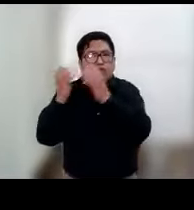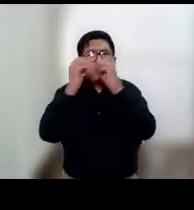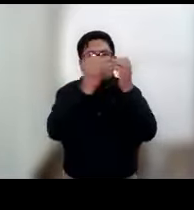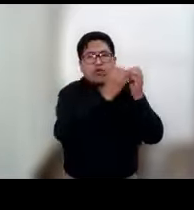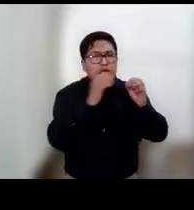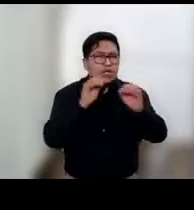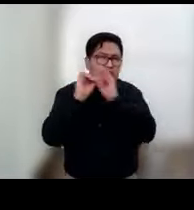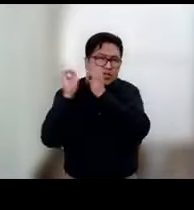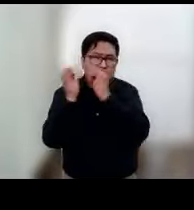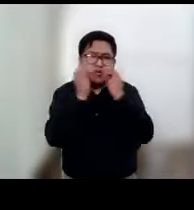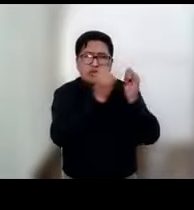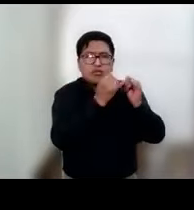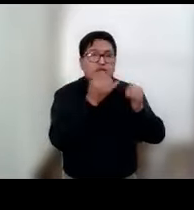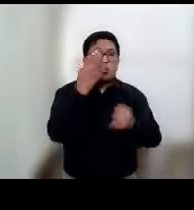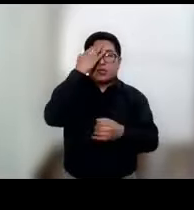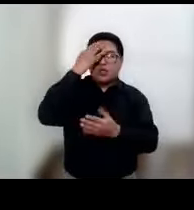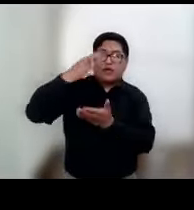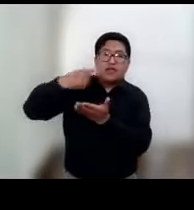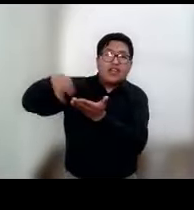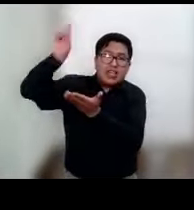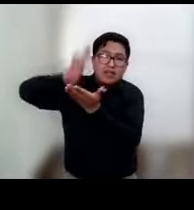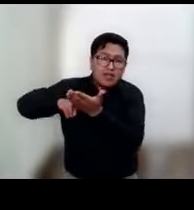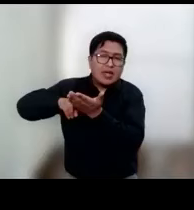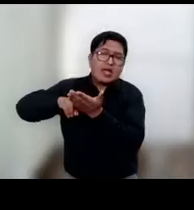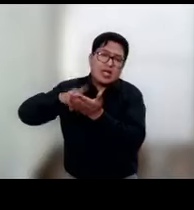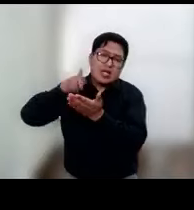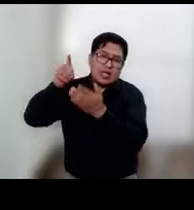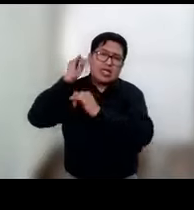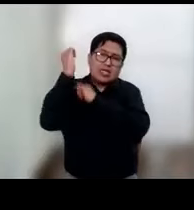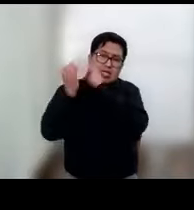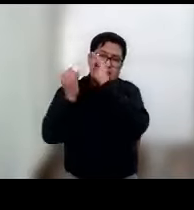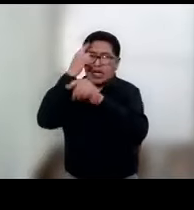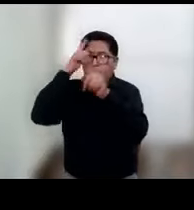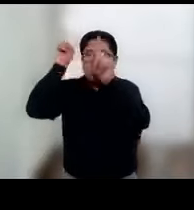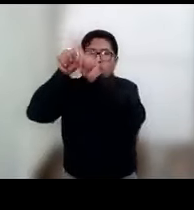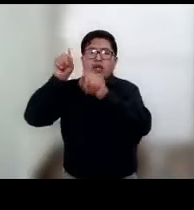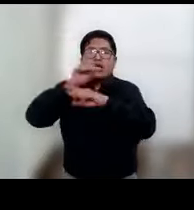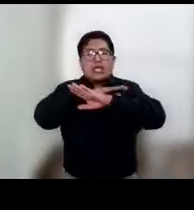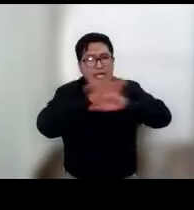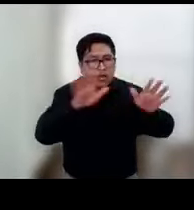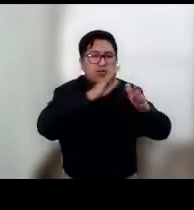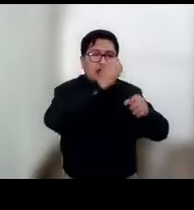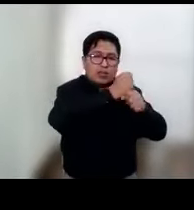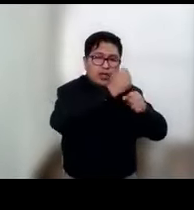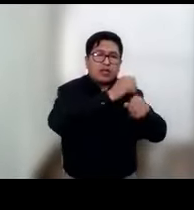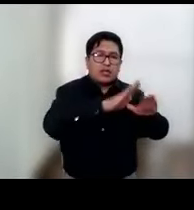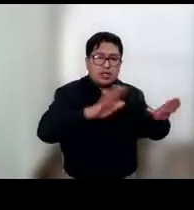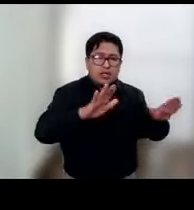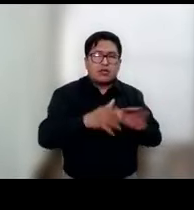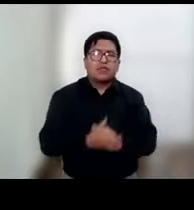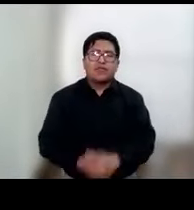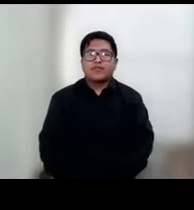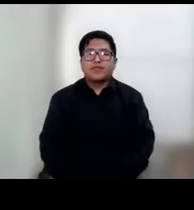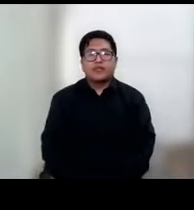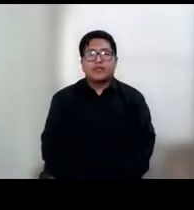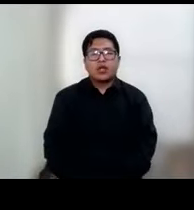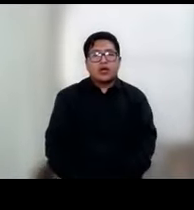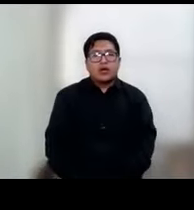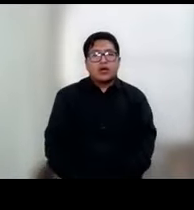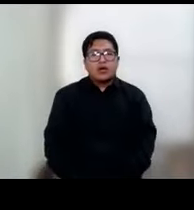firma de acuerdos internacionales rumbo a la erradicación del trabajo infantil etcétera nosotros nos vamos